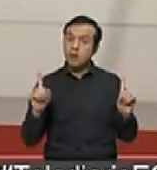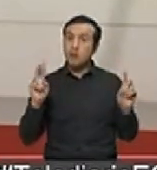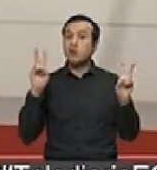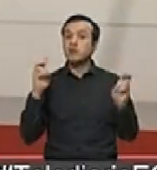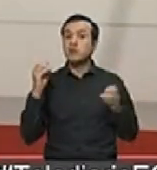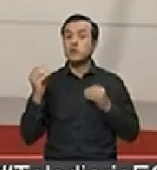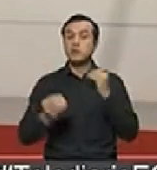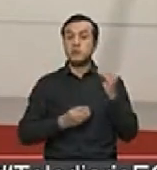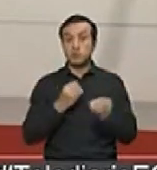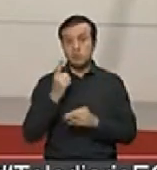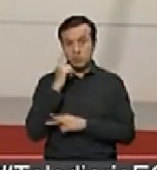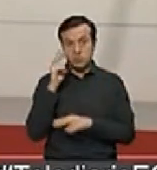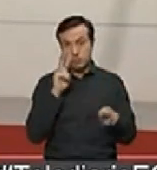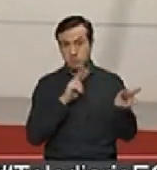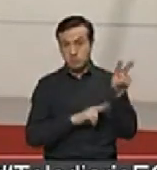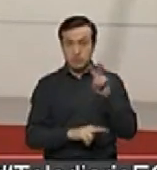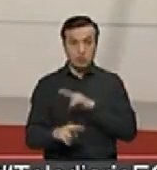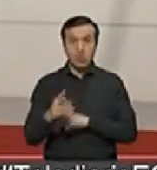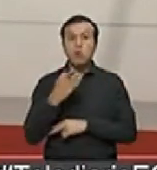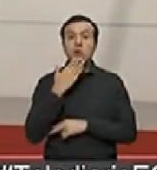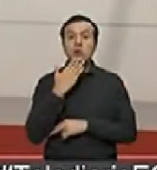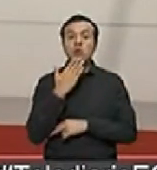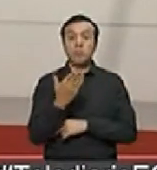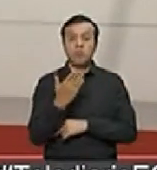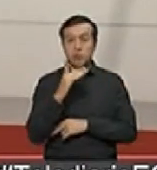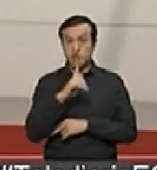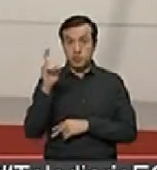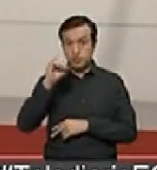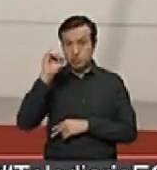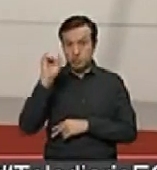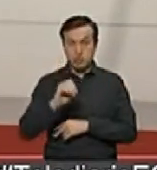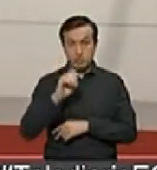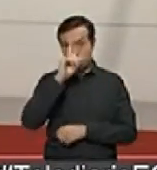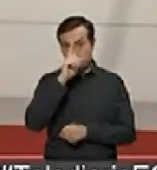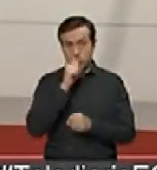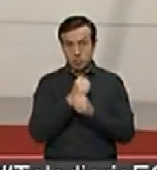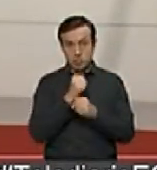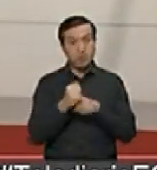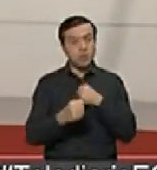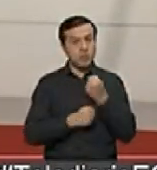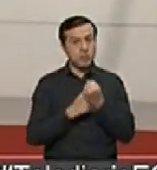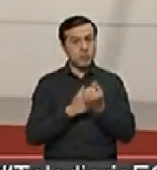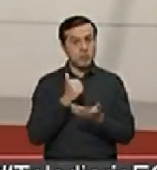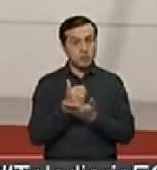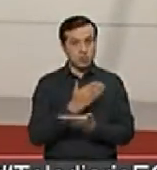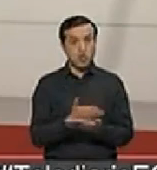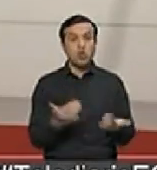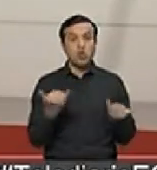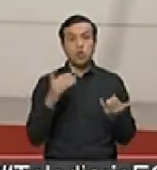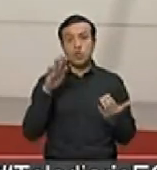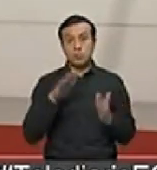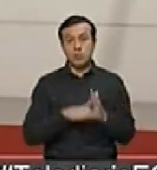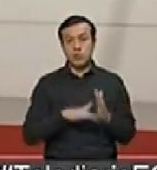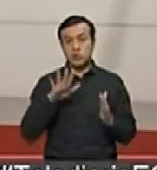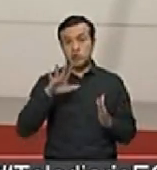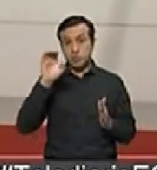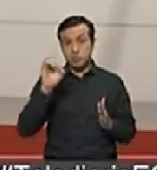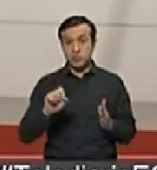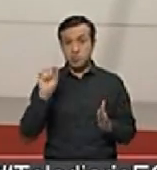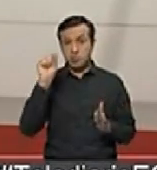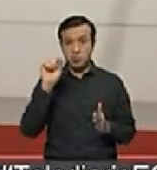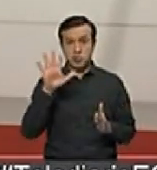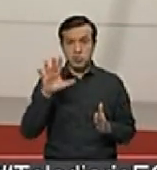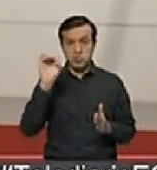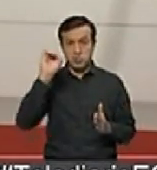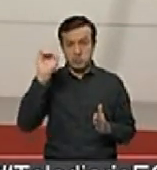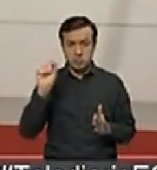tema de verificar cómo hacer para que el 100% de los trabajadores obtengan este beneficio. Actualmente menos del 5% llega a obtener